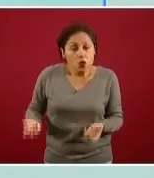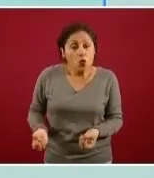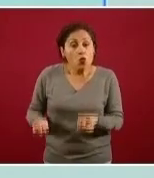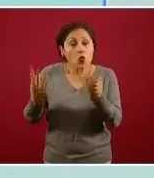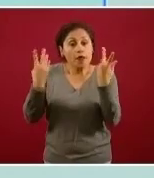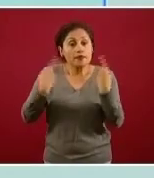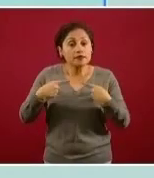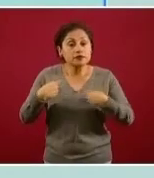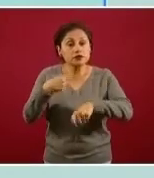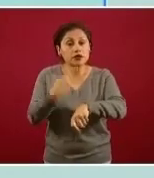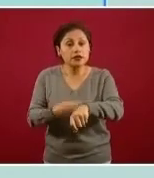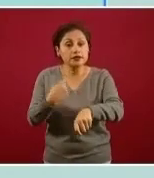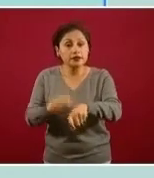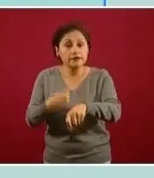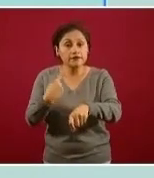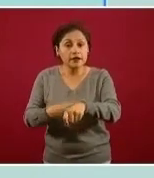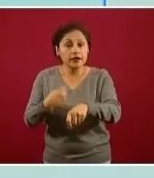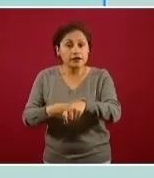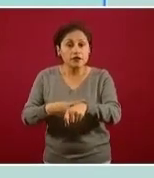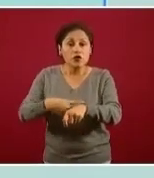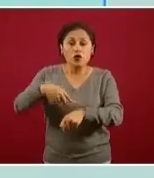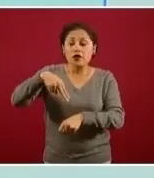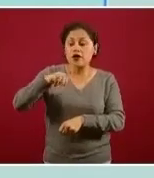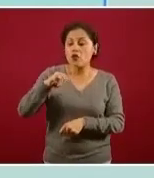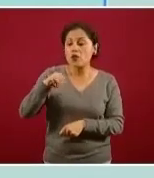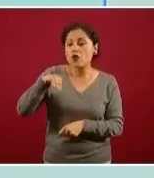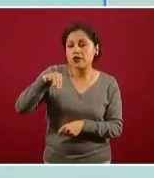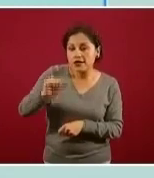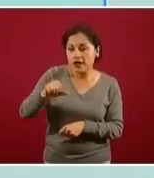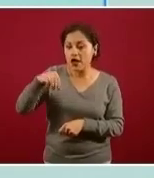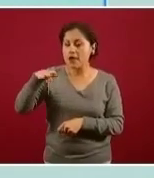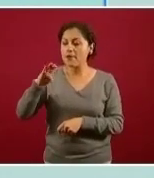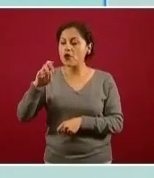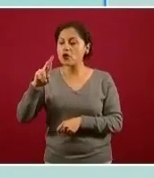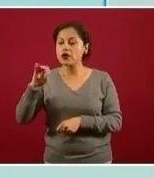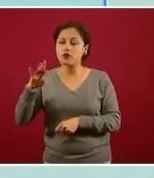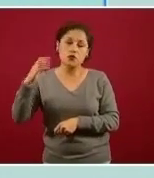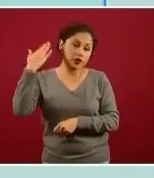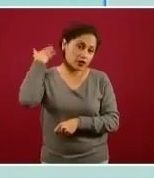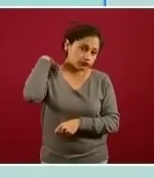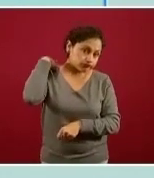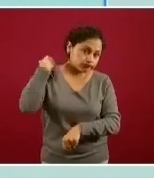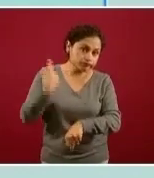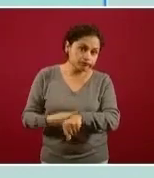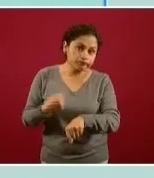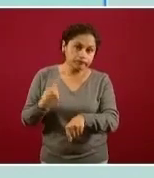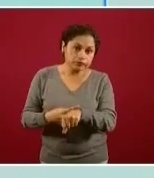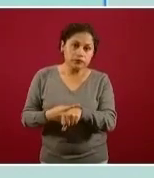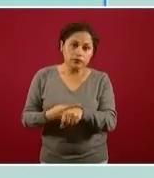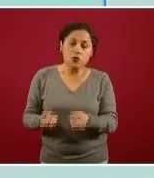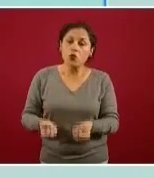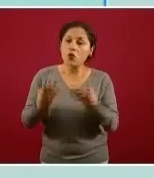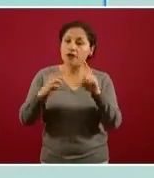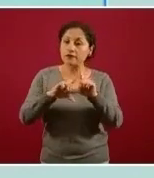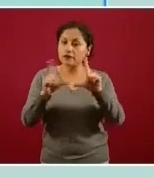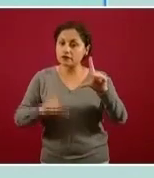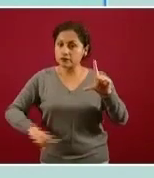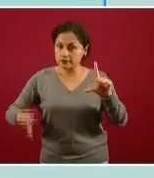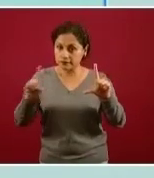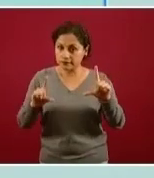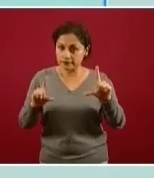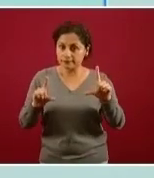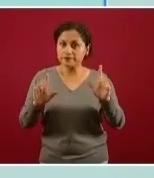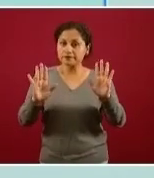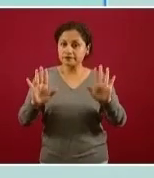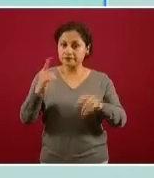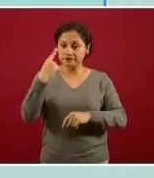y bronconeumonías a nivel nacional comparadas con lo ocurrido en los 7 años anteriores. Y podemos ver que se encuentra dentro de